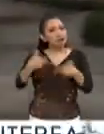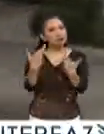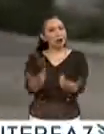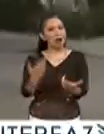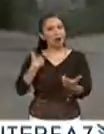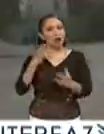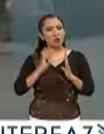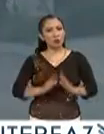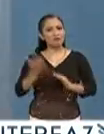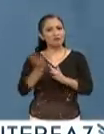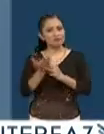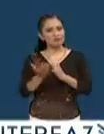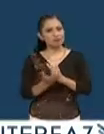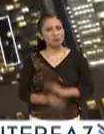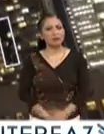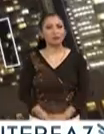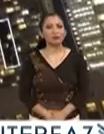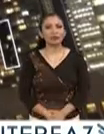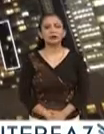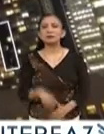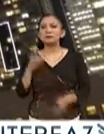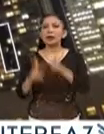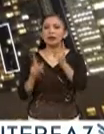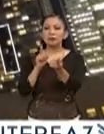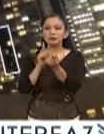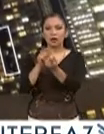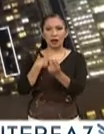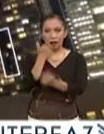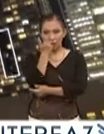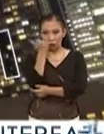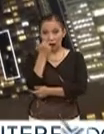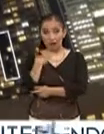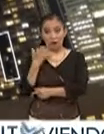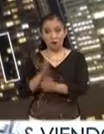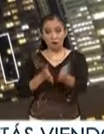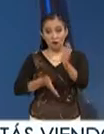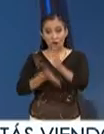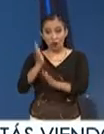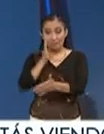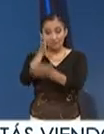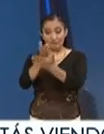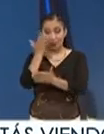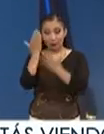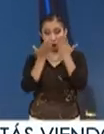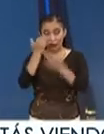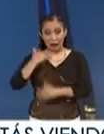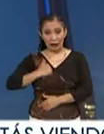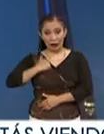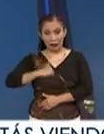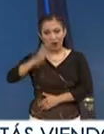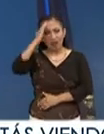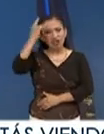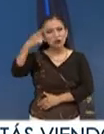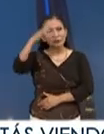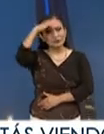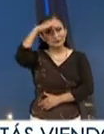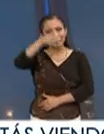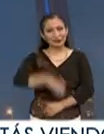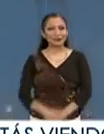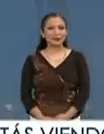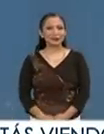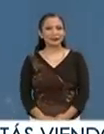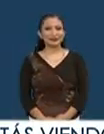de órganos. Platicaremos con una estudiante que tuvo la oportunidad de estudiar en Canadá. Conoce su